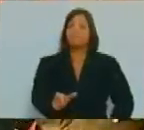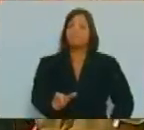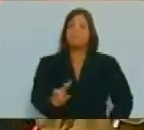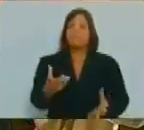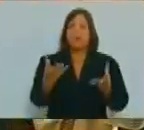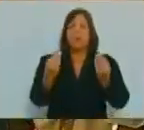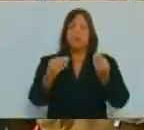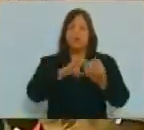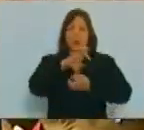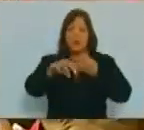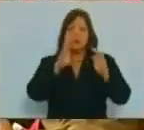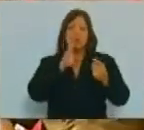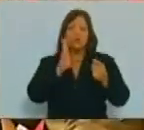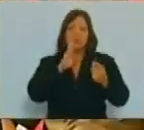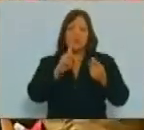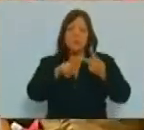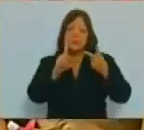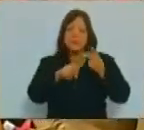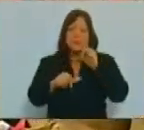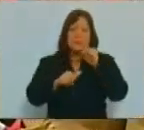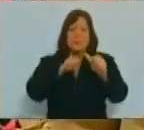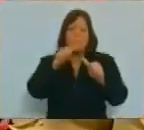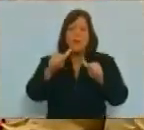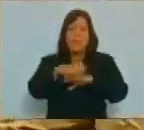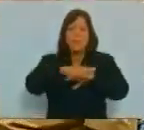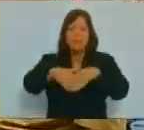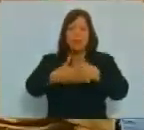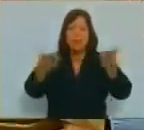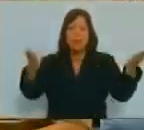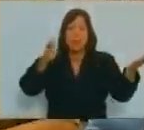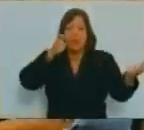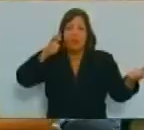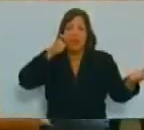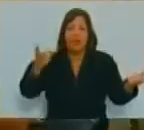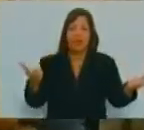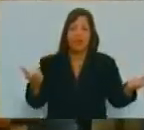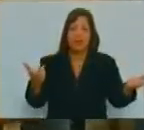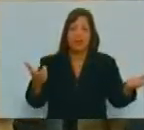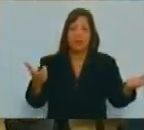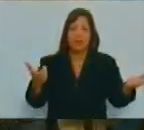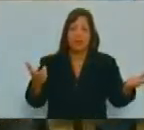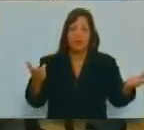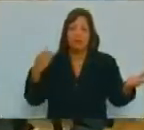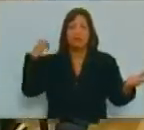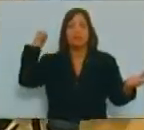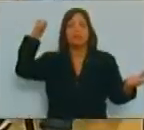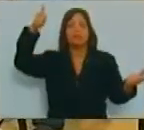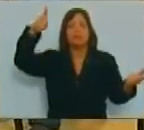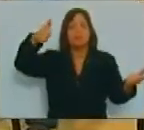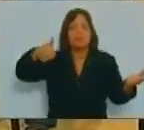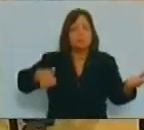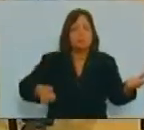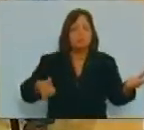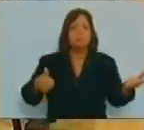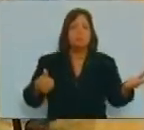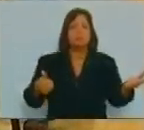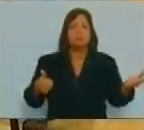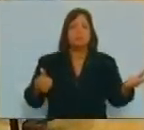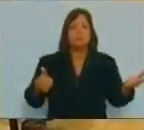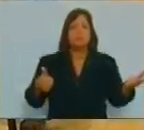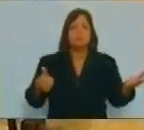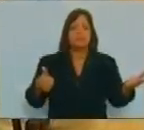muchas irregularidades que estaban pasando en el ministerio de público y llevábamos allí porque